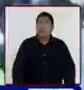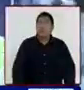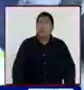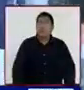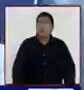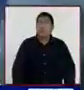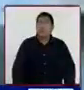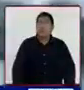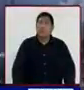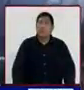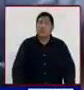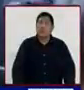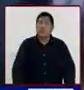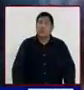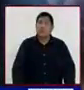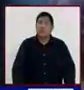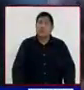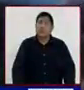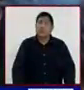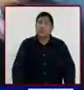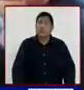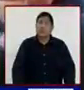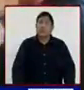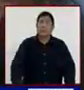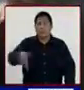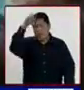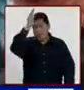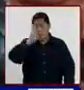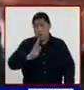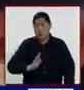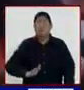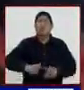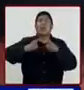Mi fe ante Dios es más grande